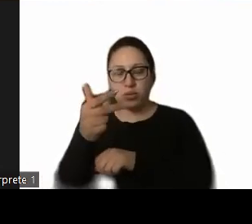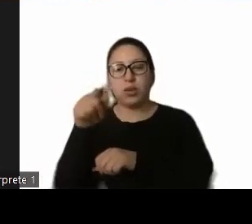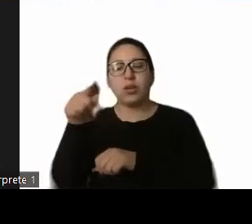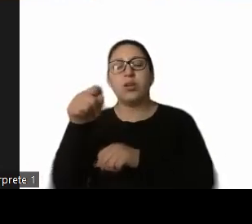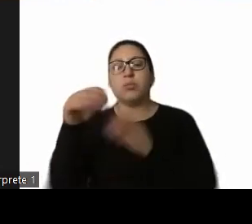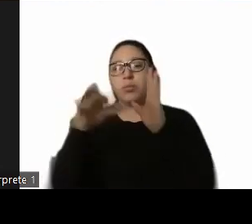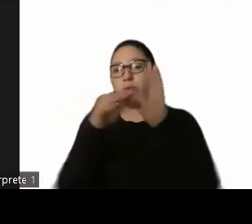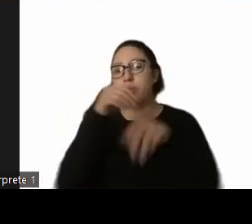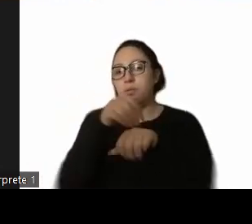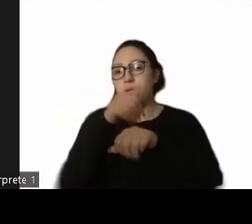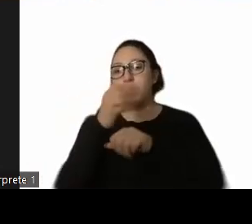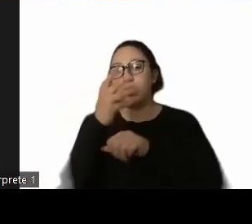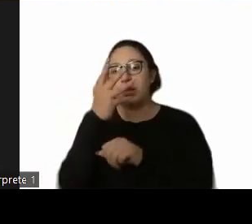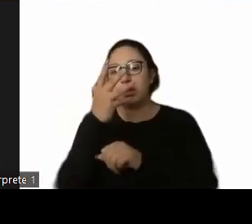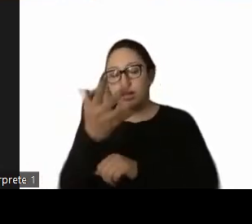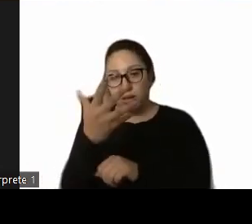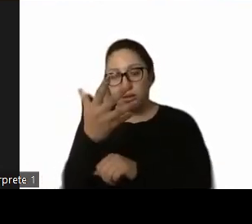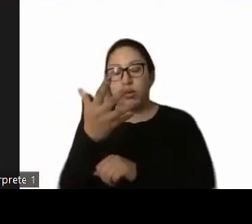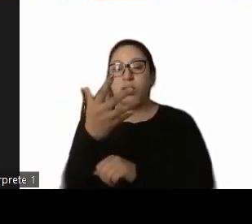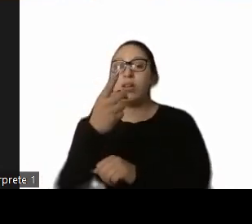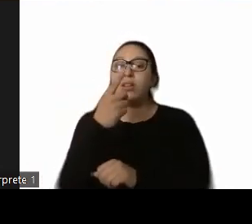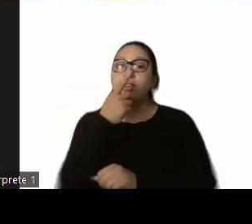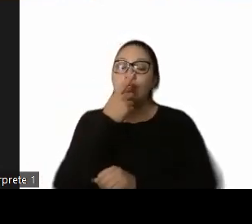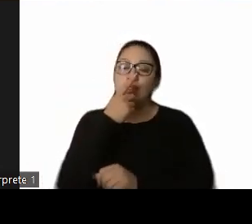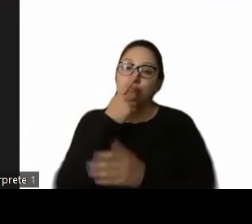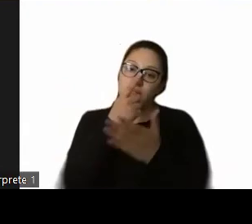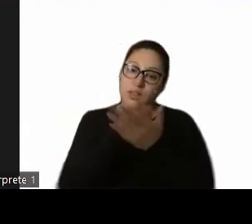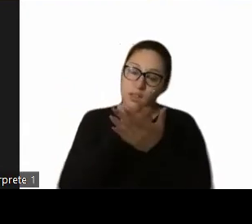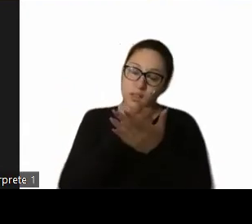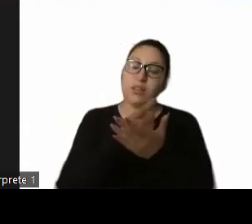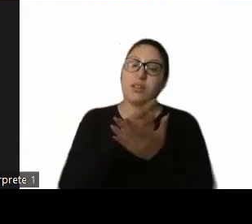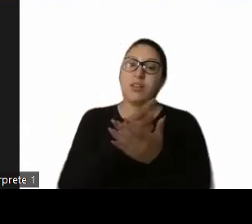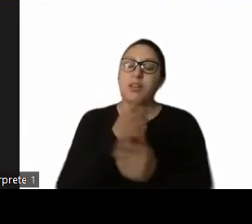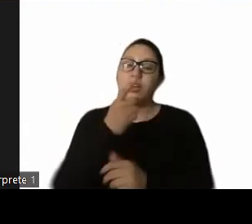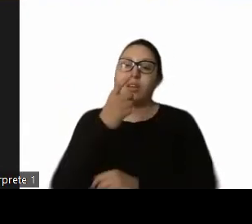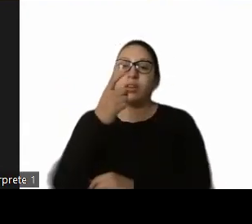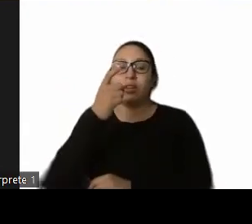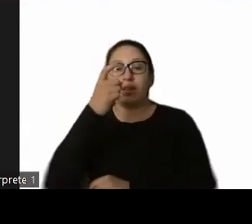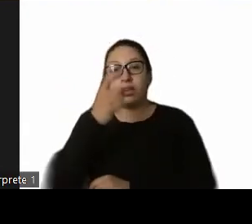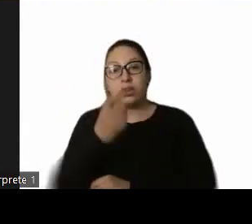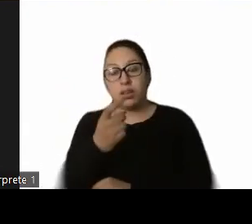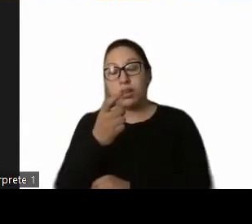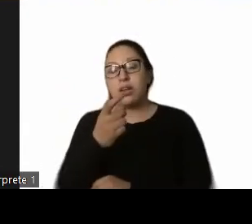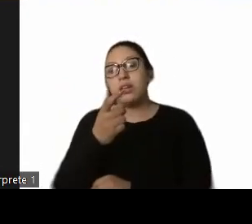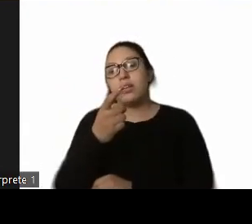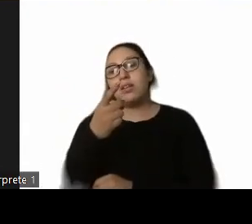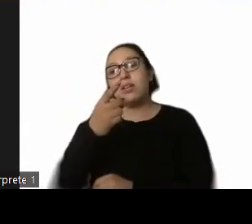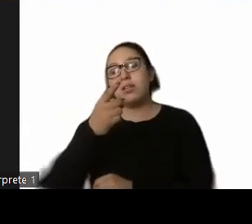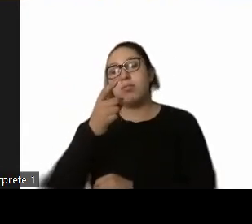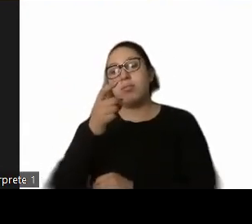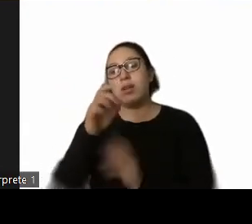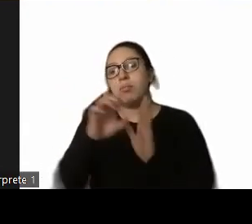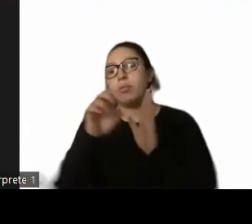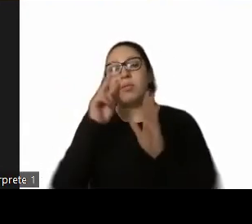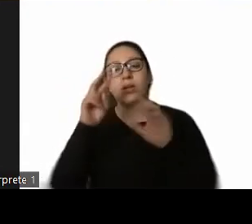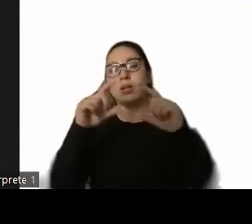quinto, pues establece de entrada que digamos, en el párrafo,